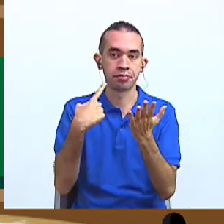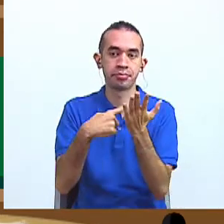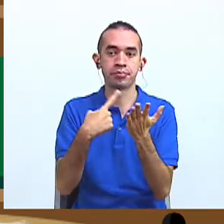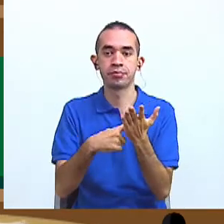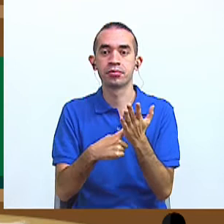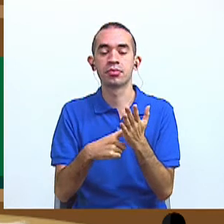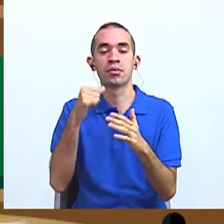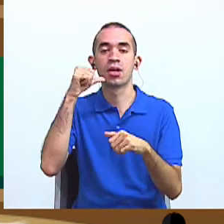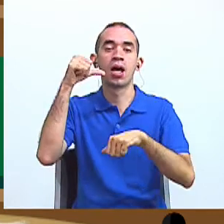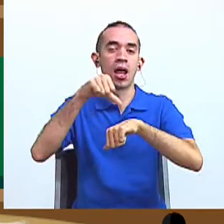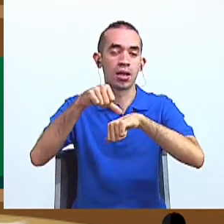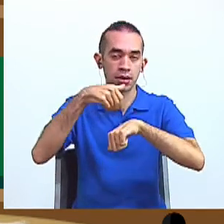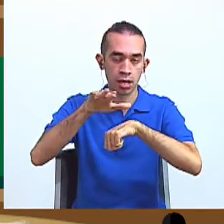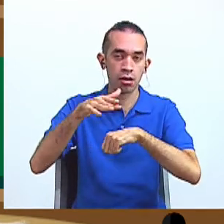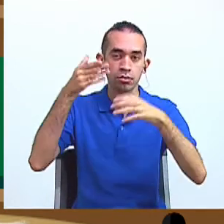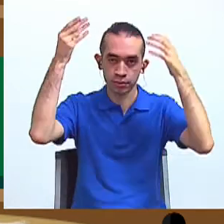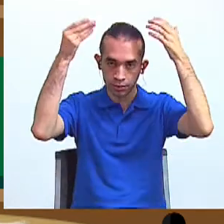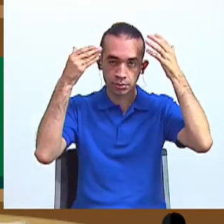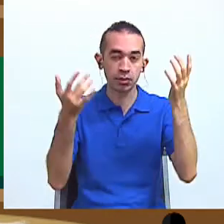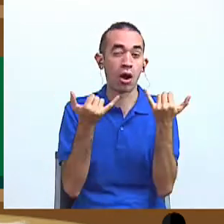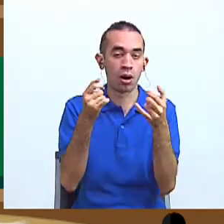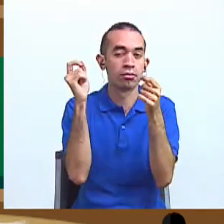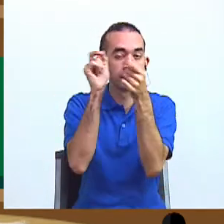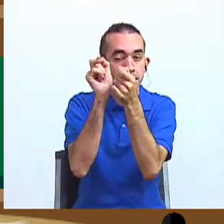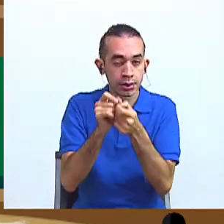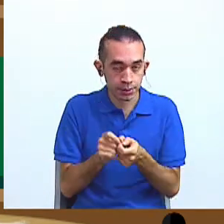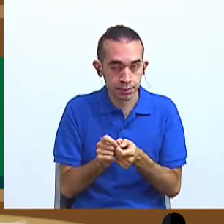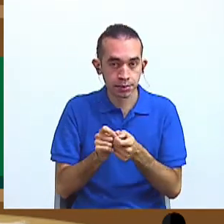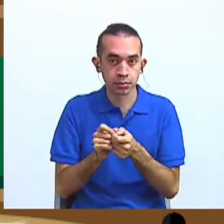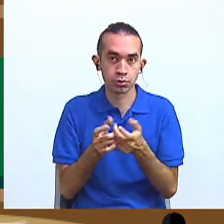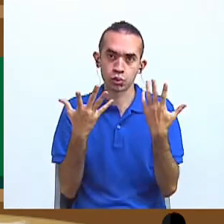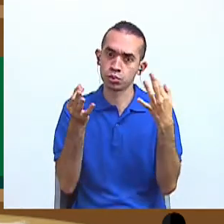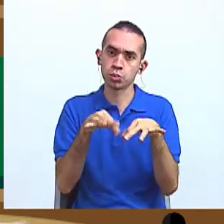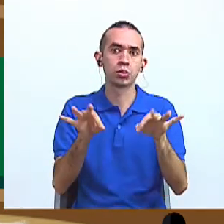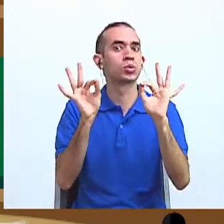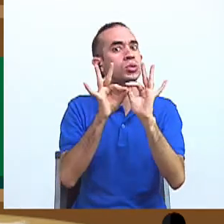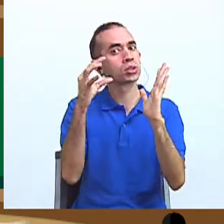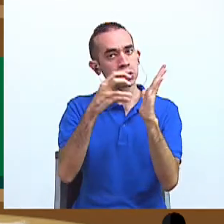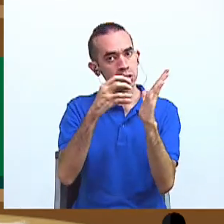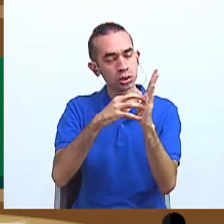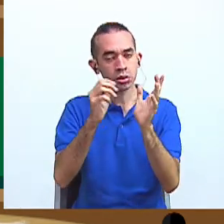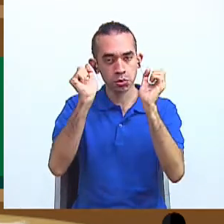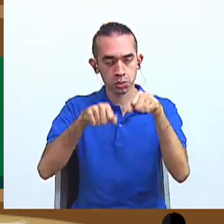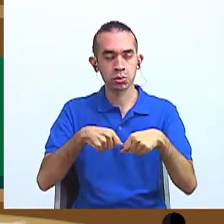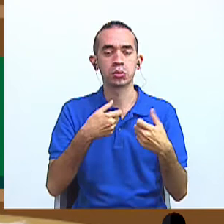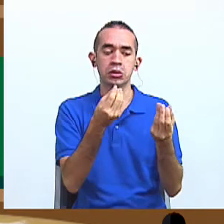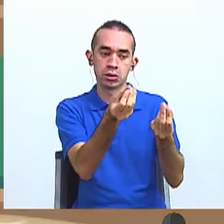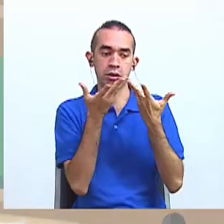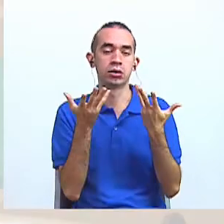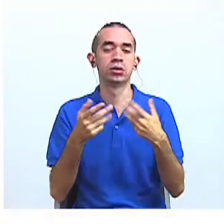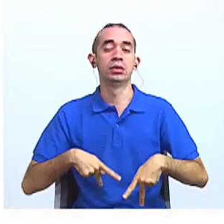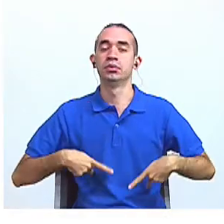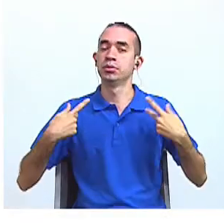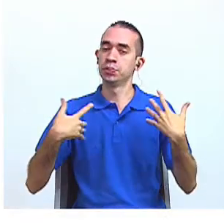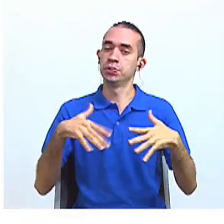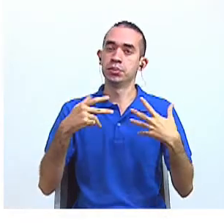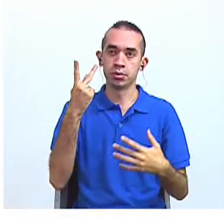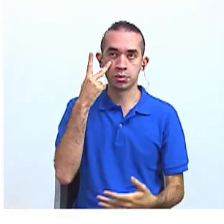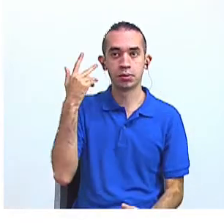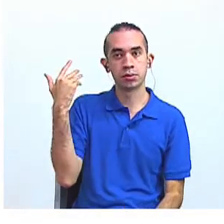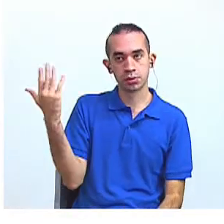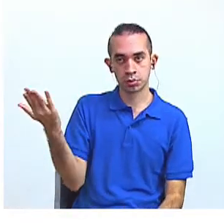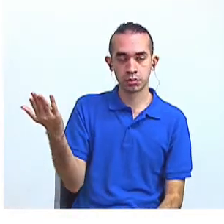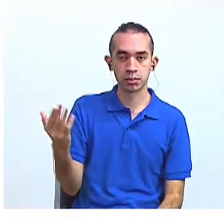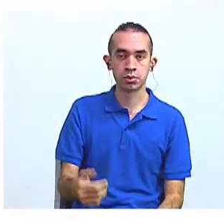rey, pero veamos más en detalle este texto que ha sido tan significativo y que nos puede aportar tanto para la vida. Veamos a